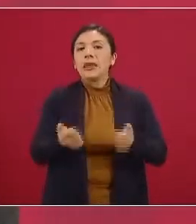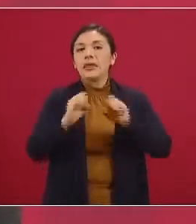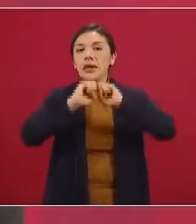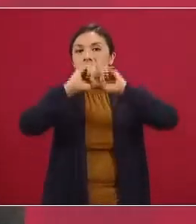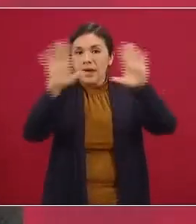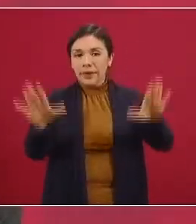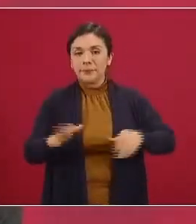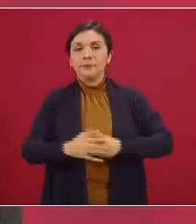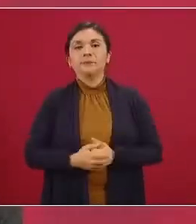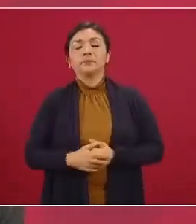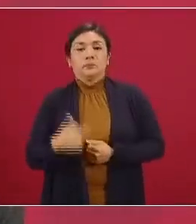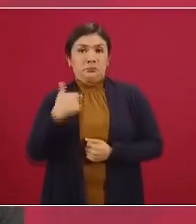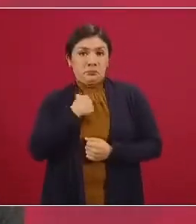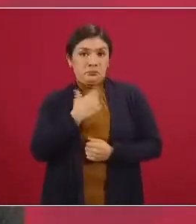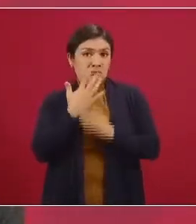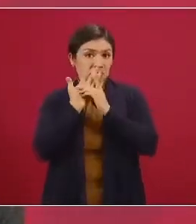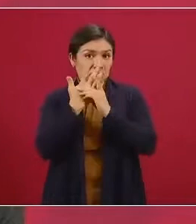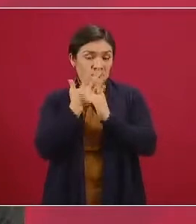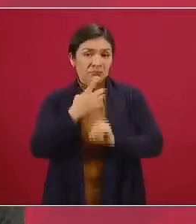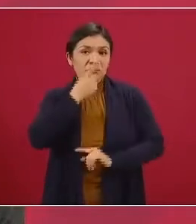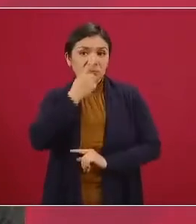Hice referencia a